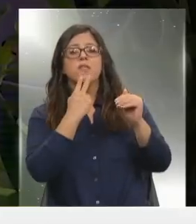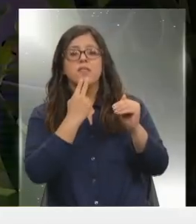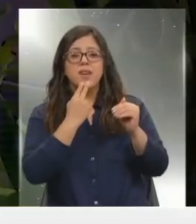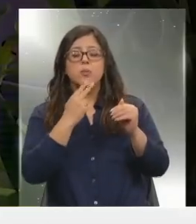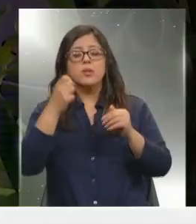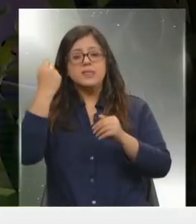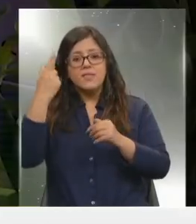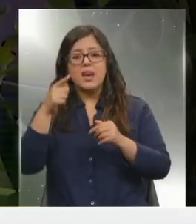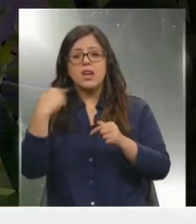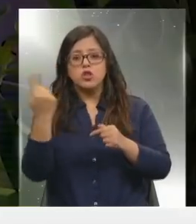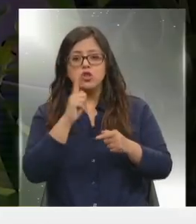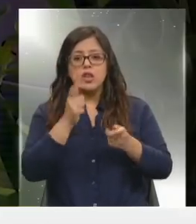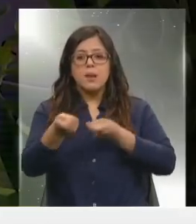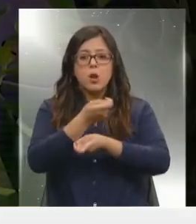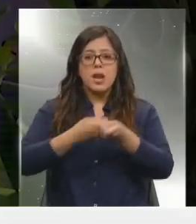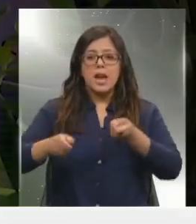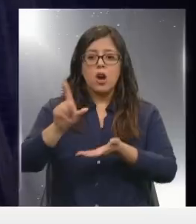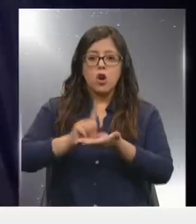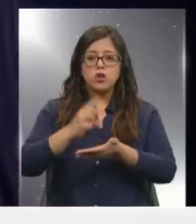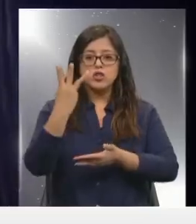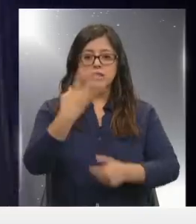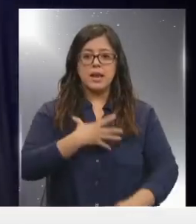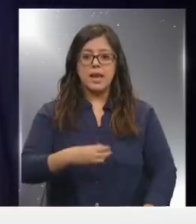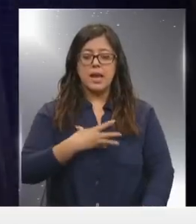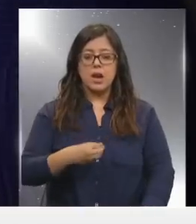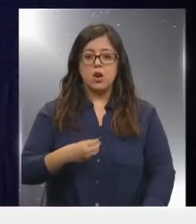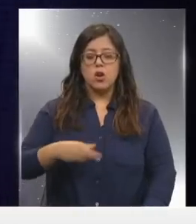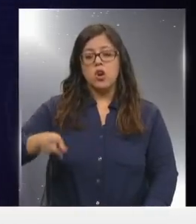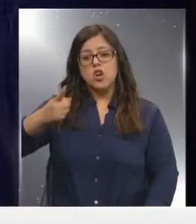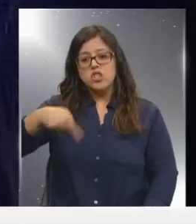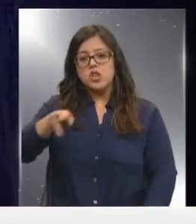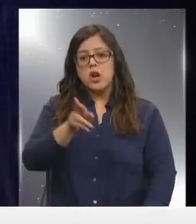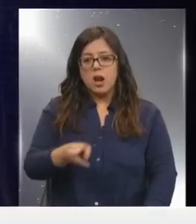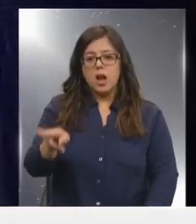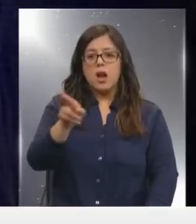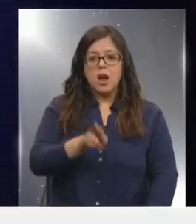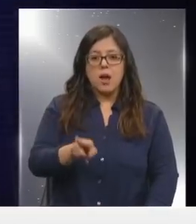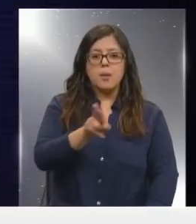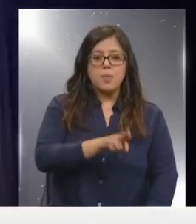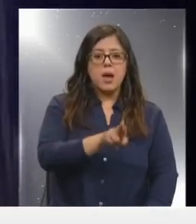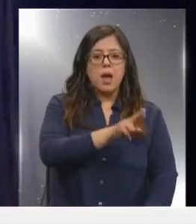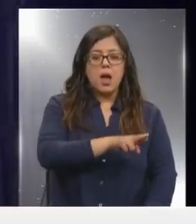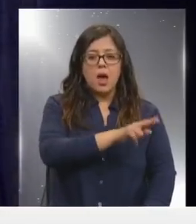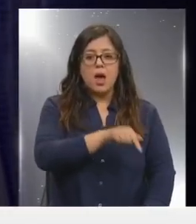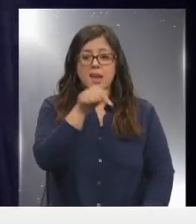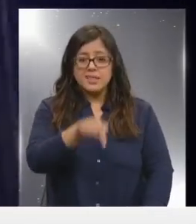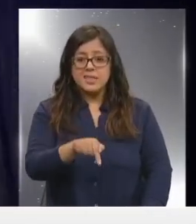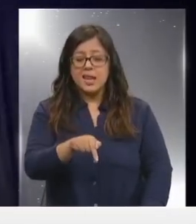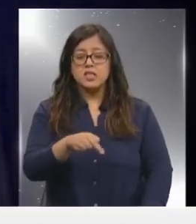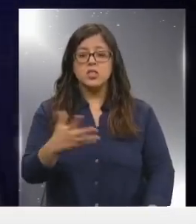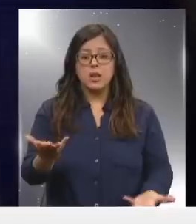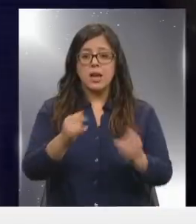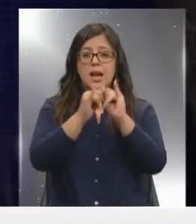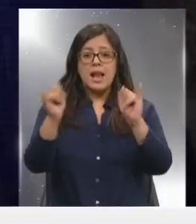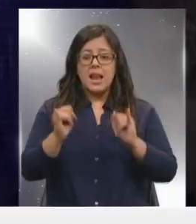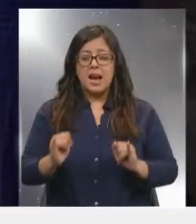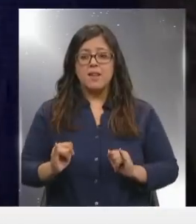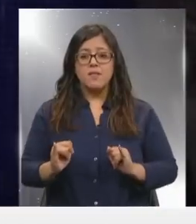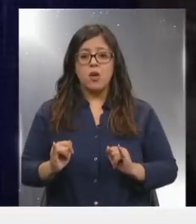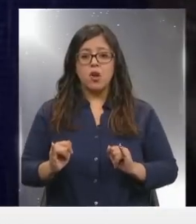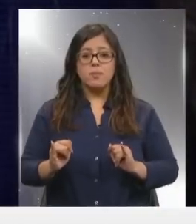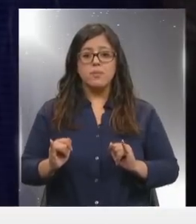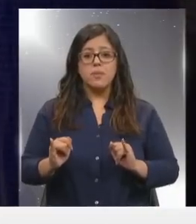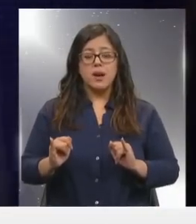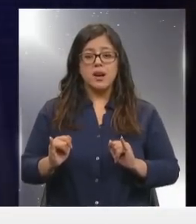negocio, sabían que teníamos tres hijos. Y ellos insistían. Esa es como la manera de jugar la mente